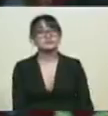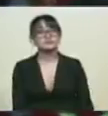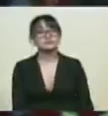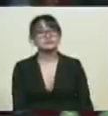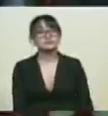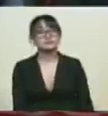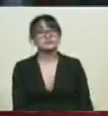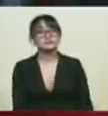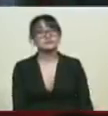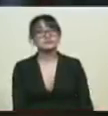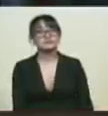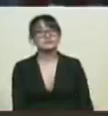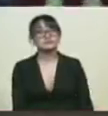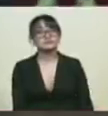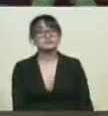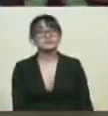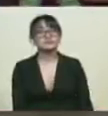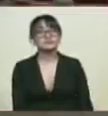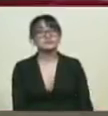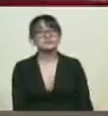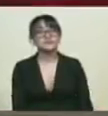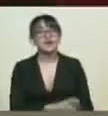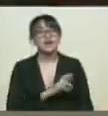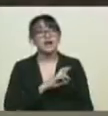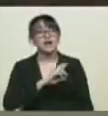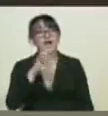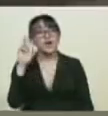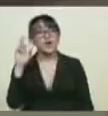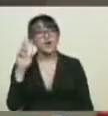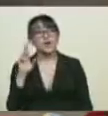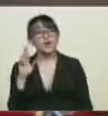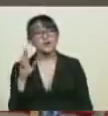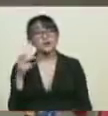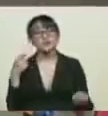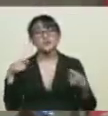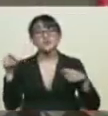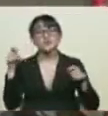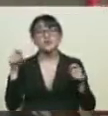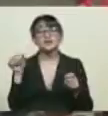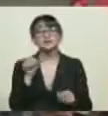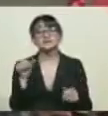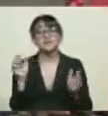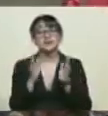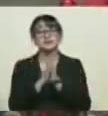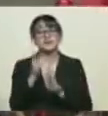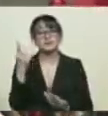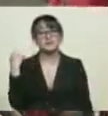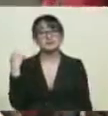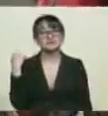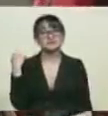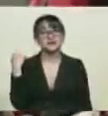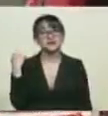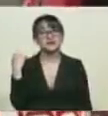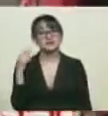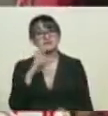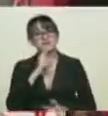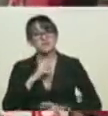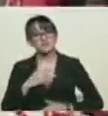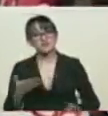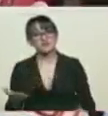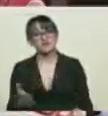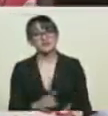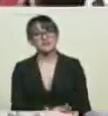que habían roto récord de turistas en la Semana Santa pasada. ¿Qué me dice?